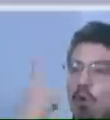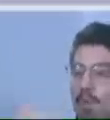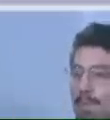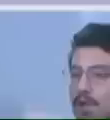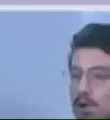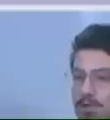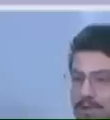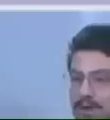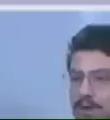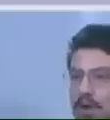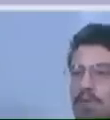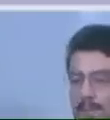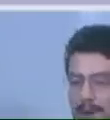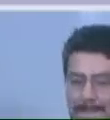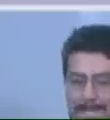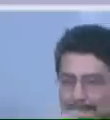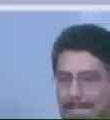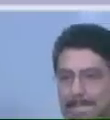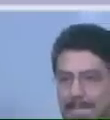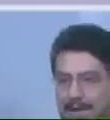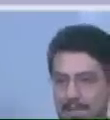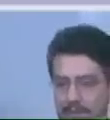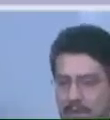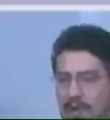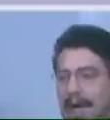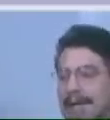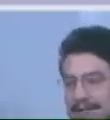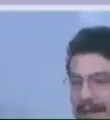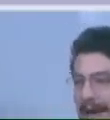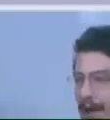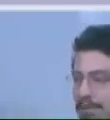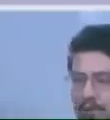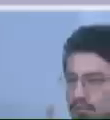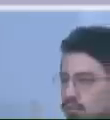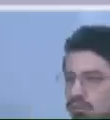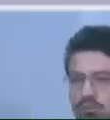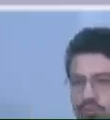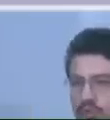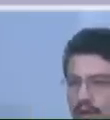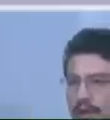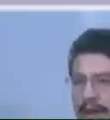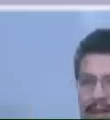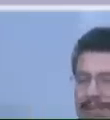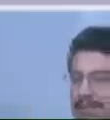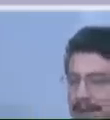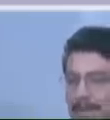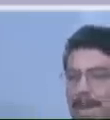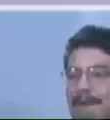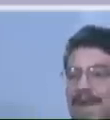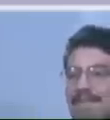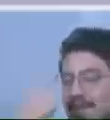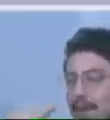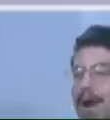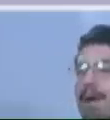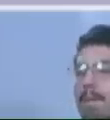Primero, bien pagados, mejor pagados. Segundo, cerca de tu casa. Tercero, que la mayoría sea para mujeres. Y cuarto, que tenga inclusión